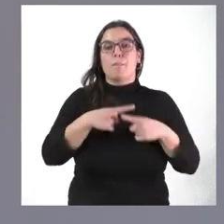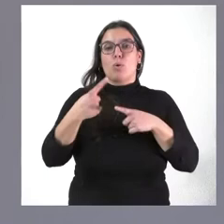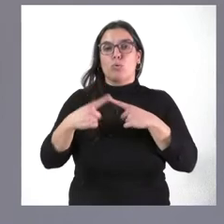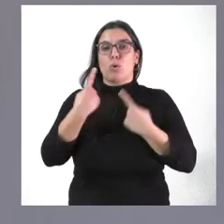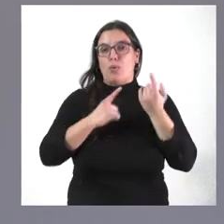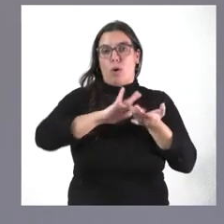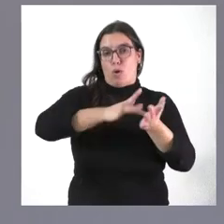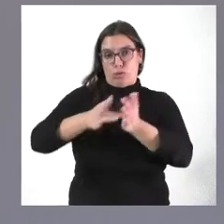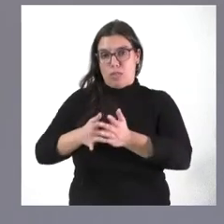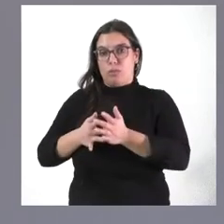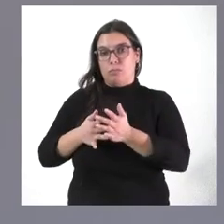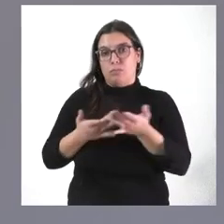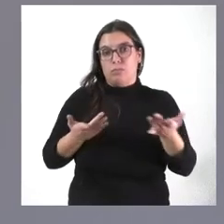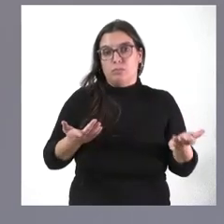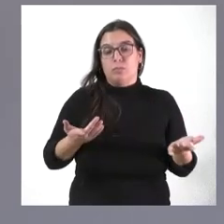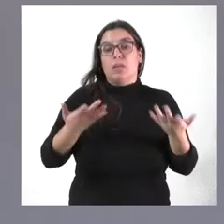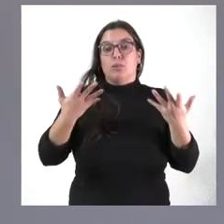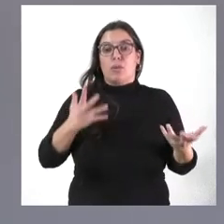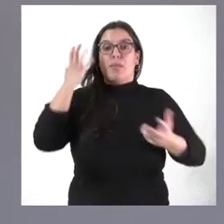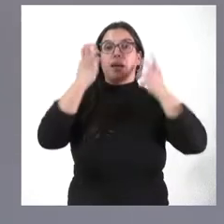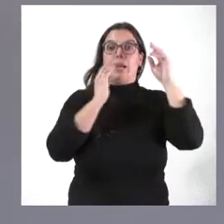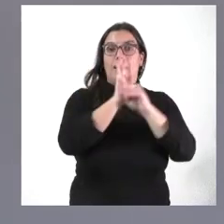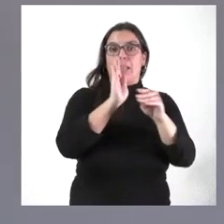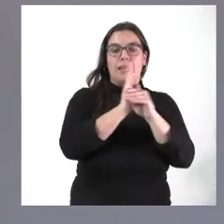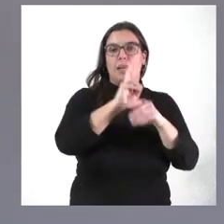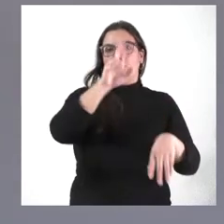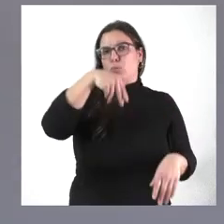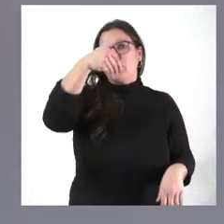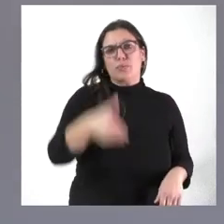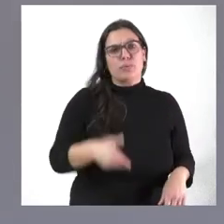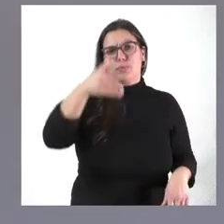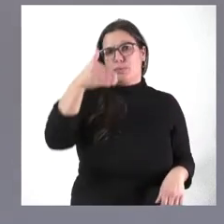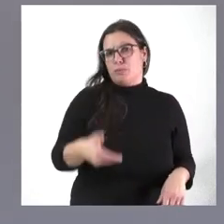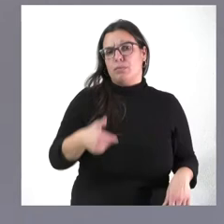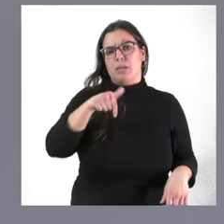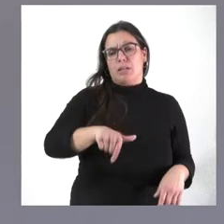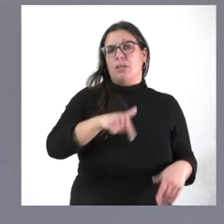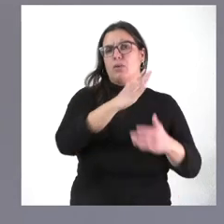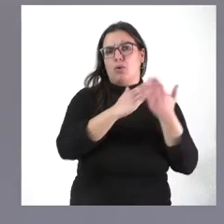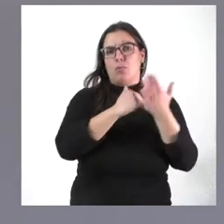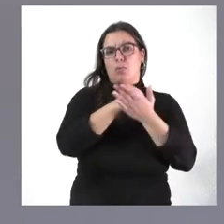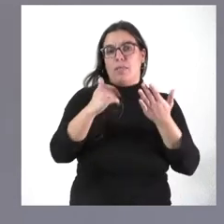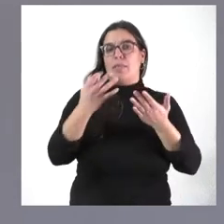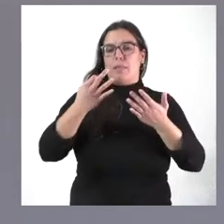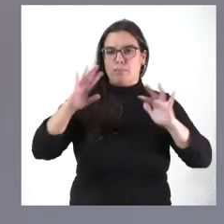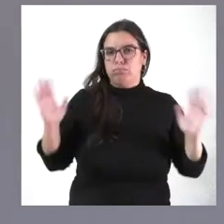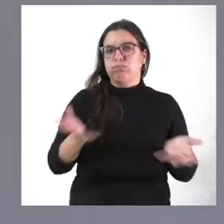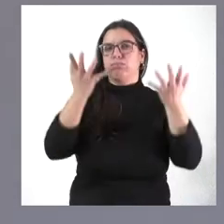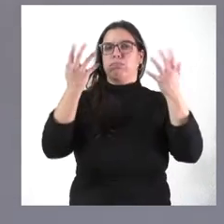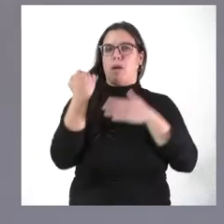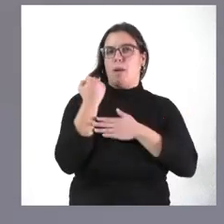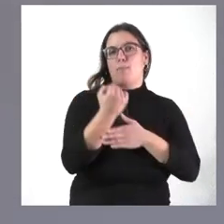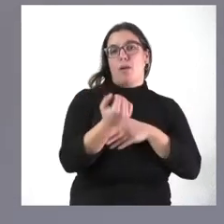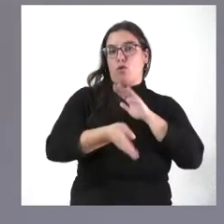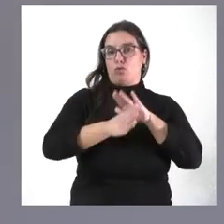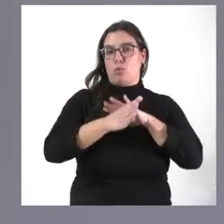los mercados y por tanto la ganadería sigue siendo un elemento fundamental en nuestra comunidad Autónoma que habrá que seguir promocionando y apoyando